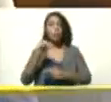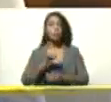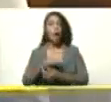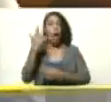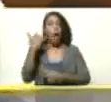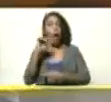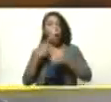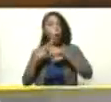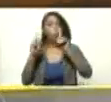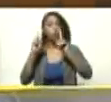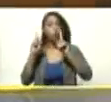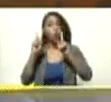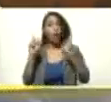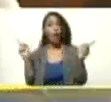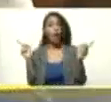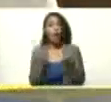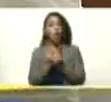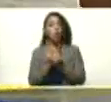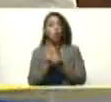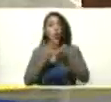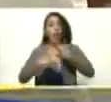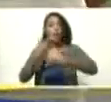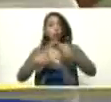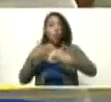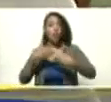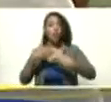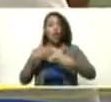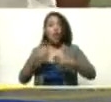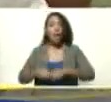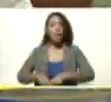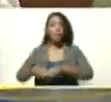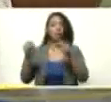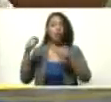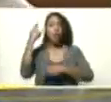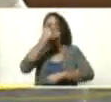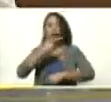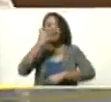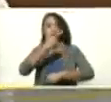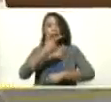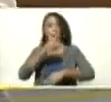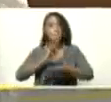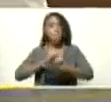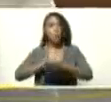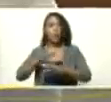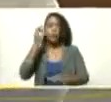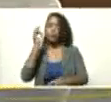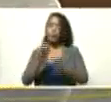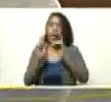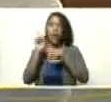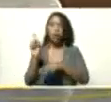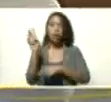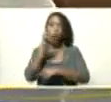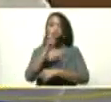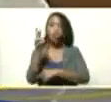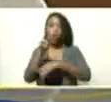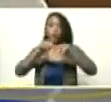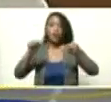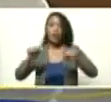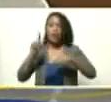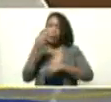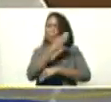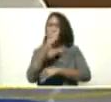que es la brevísima relación de la destrucción de África, porque lamentablemente estos dos continentes... ¿De qué biblioteca